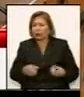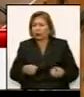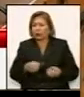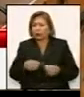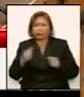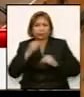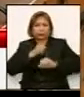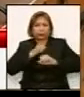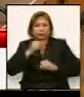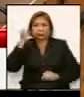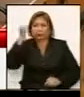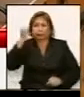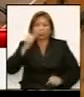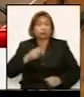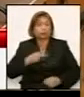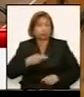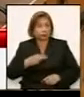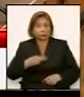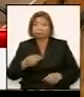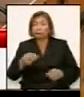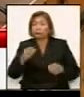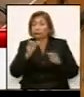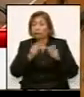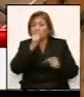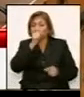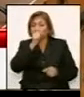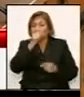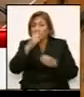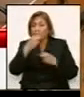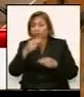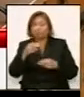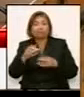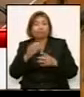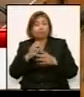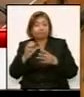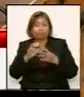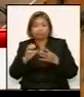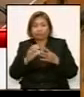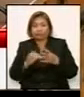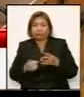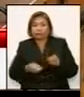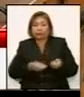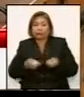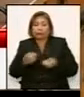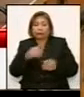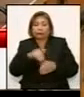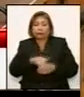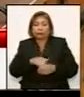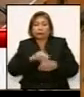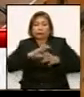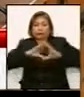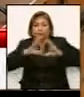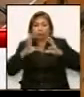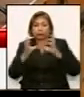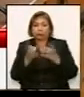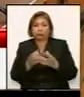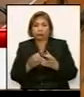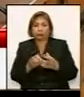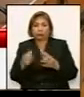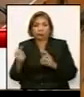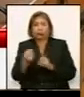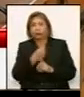defensores de los otros semanas a periodistas se caracteriza por la organización y ejecución en masa de campañas de